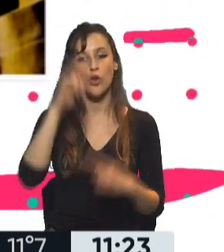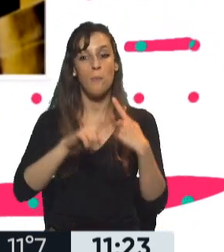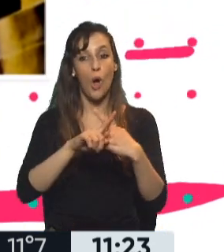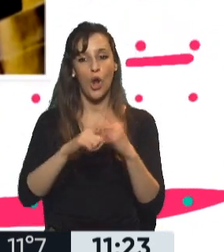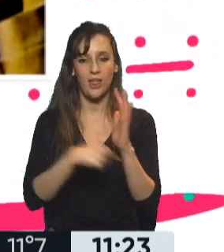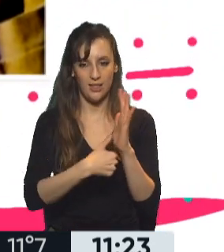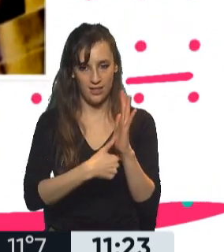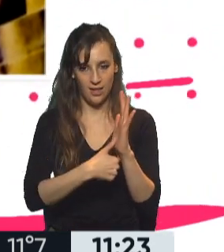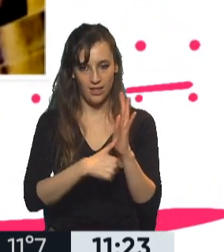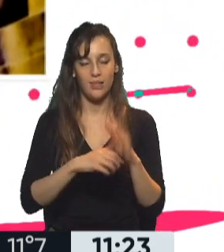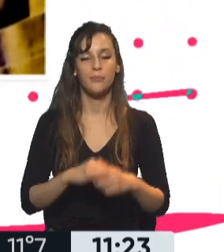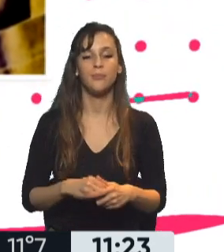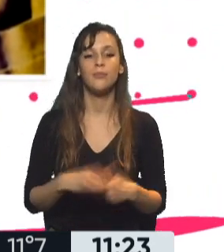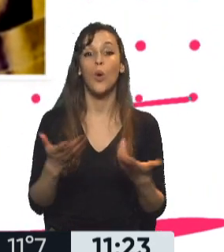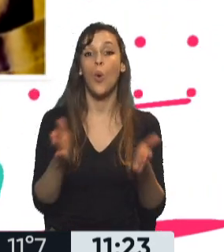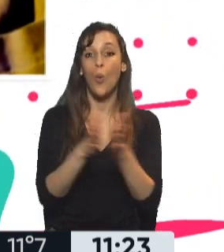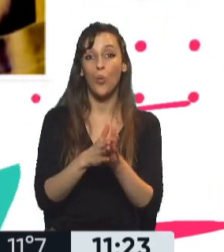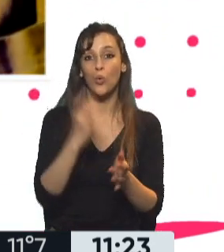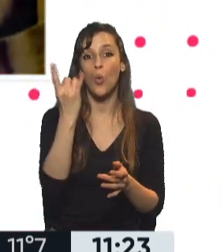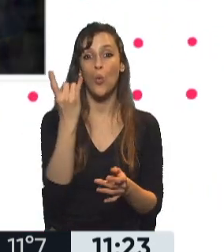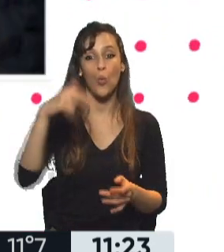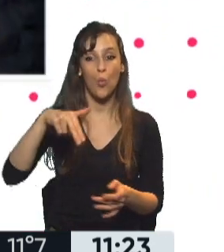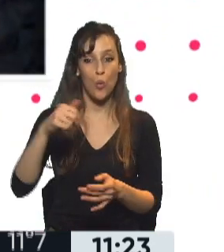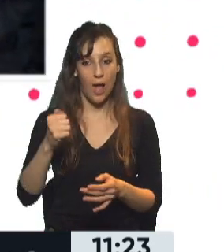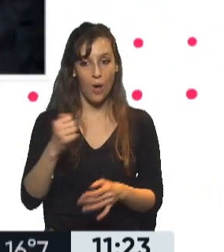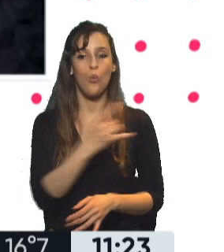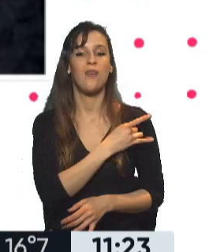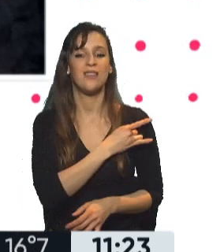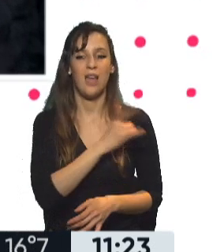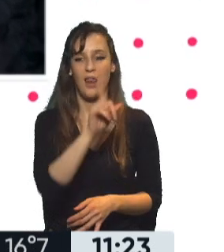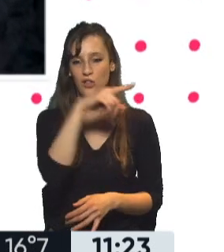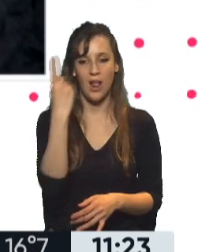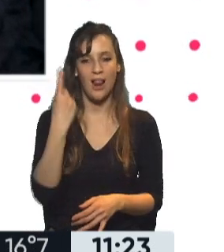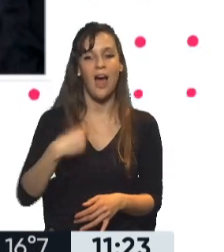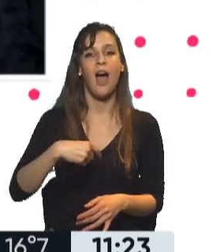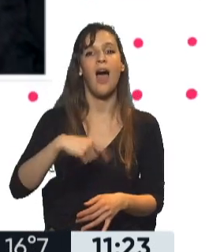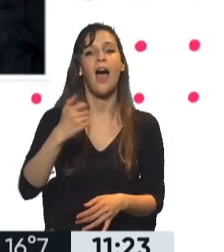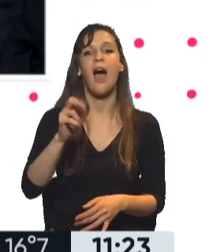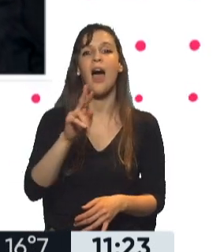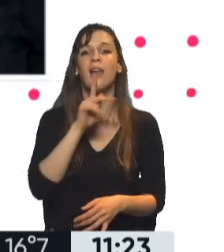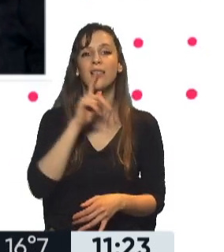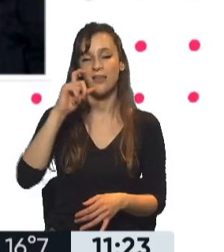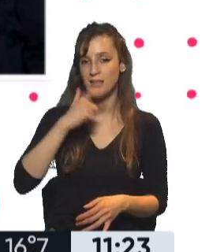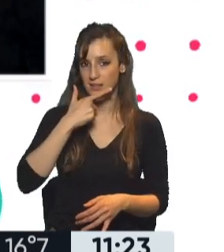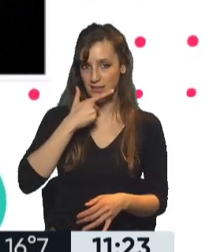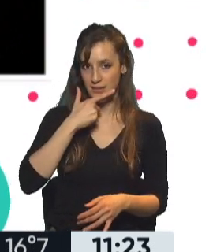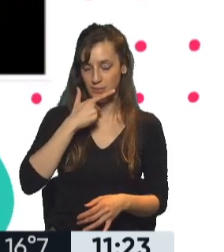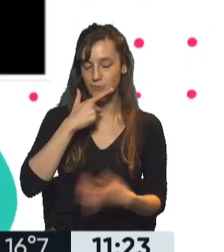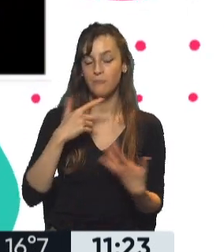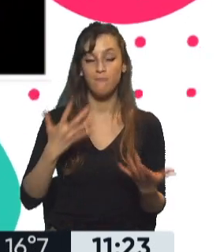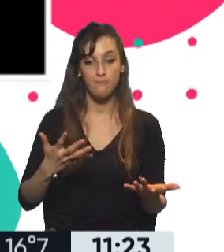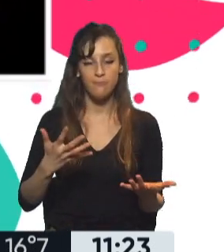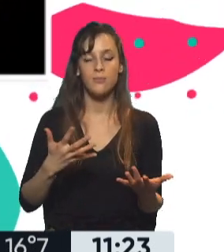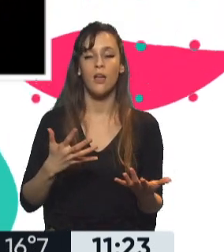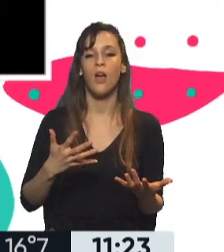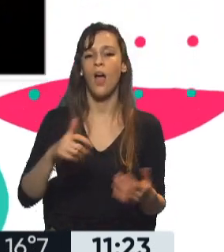con la UNA, que es la Universidad Nacional de Artes, ¿no? Con el Departamento de Dramático. Sí. Y bueno, y la verdad que nos metimos en